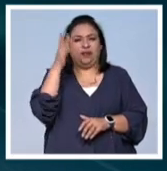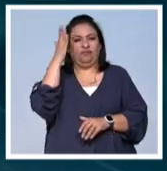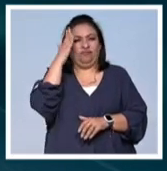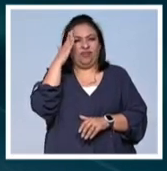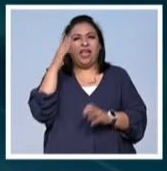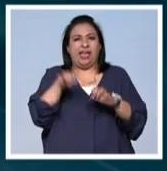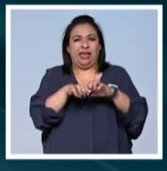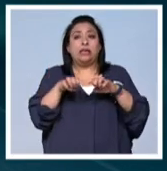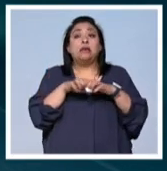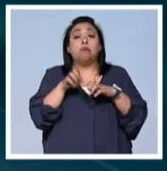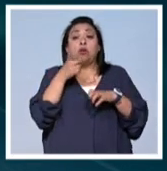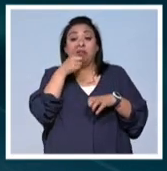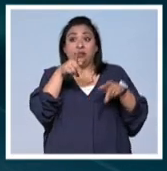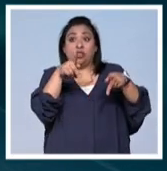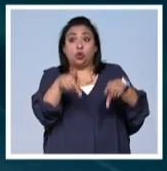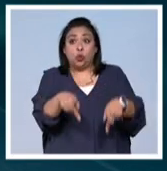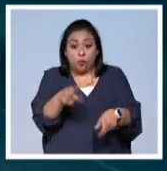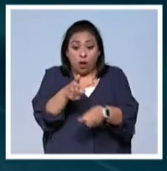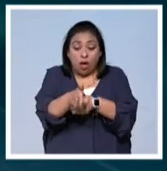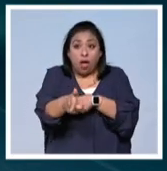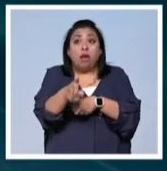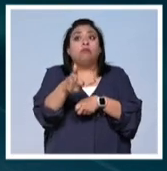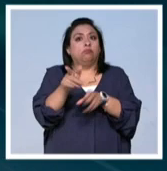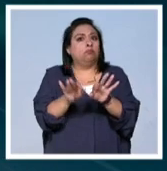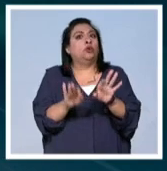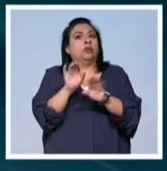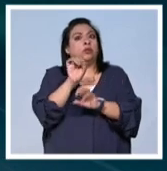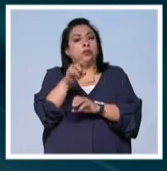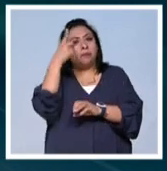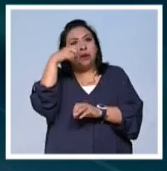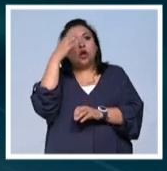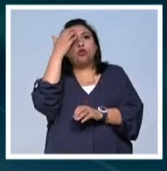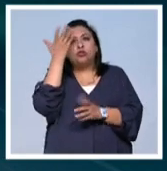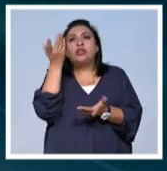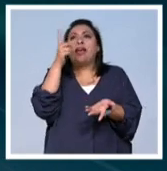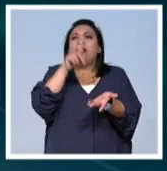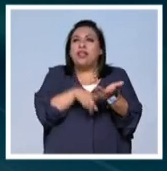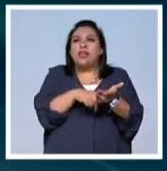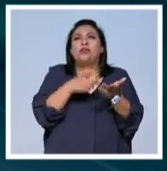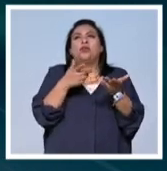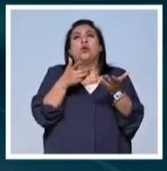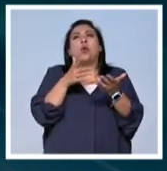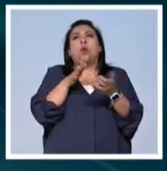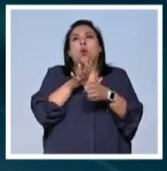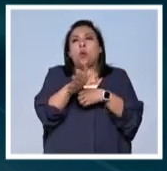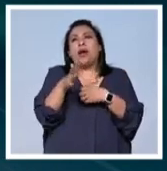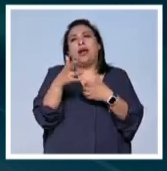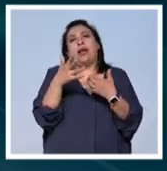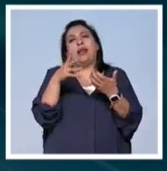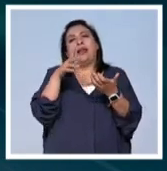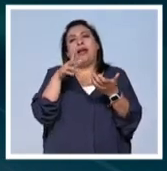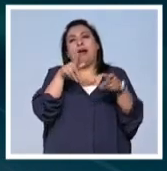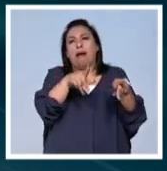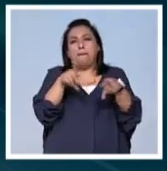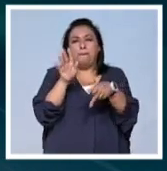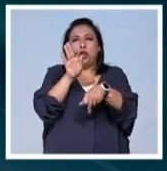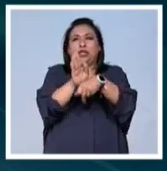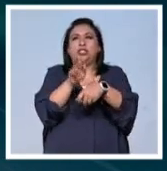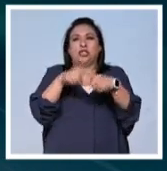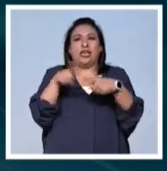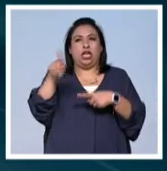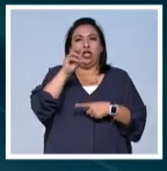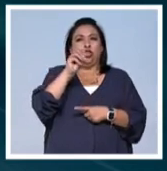de arqueólogos señaló que la tumba descubierta era de Gran importancia para conocer el contenido de las cámaras funerarias que eran protegidas